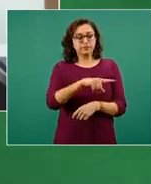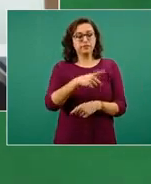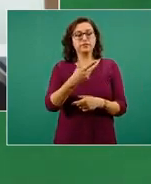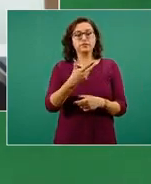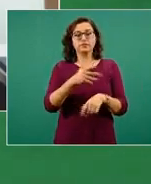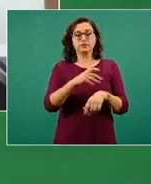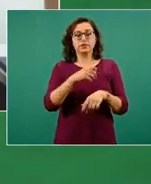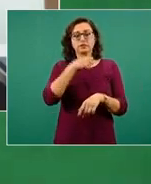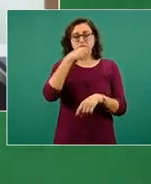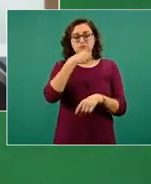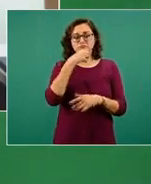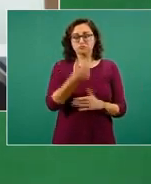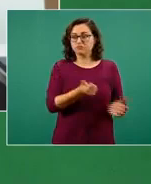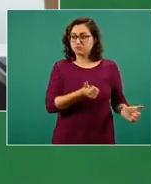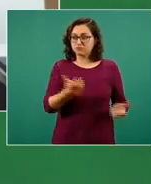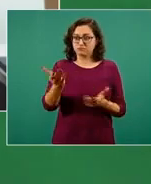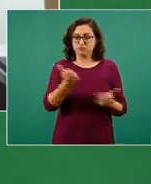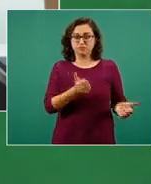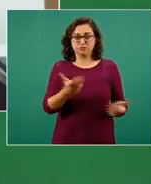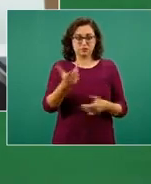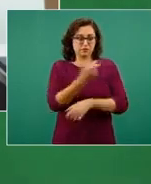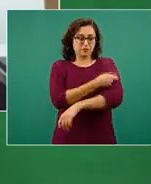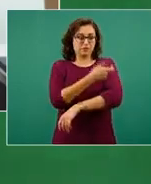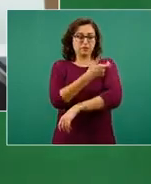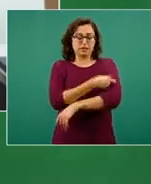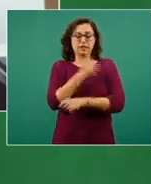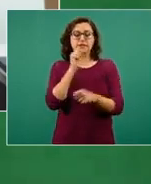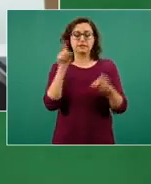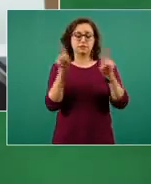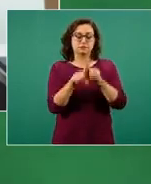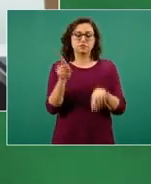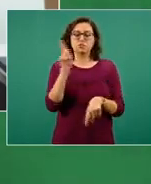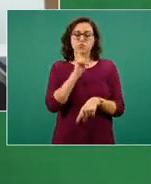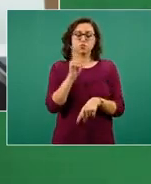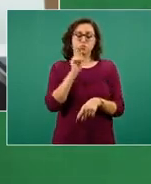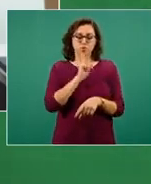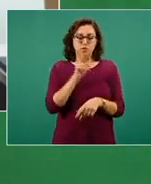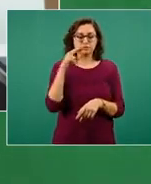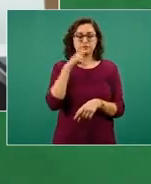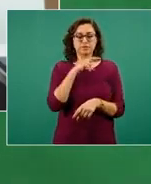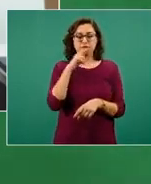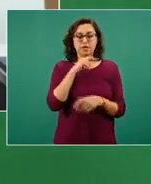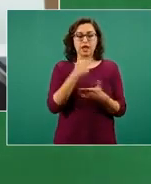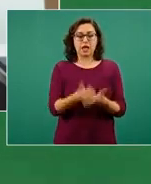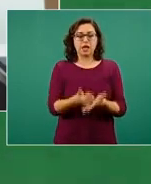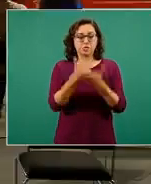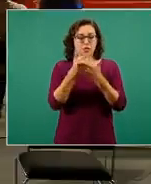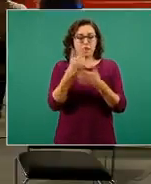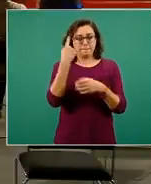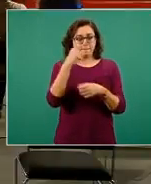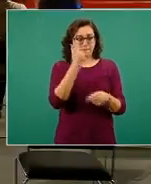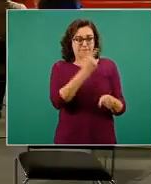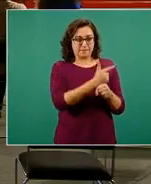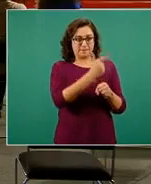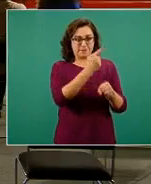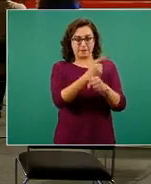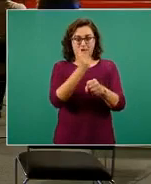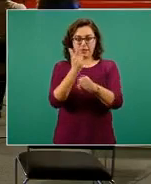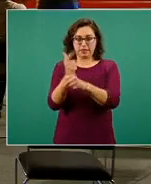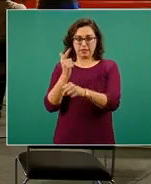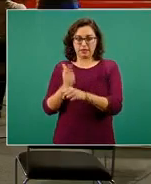vacunar. También estamos haciendo pruebas rápidas, aparte de otros lugares. Esto nos ha permitido detectar en un